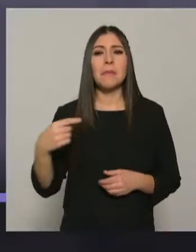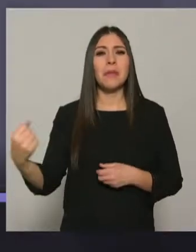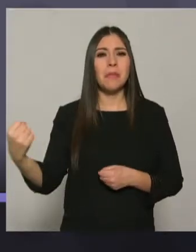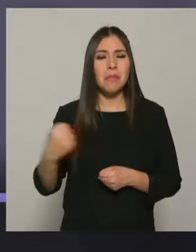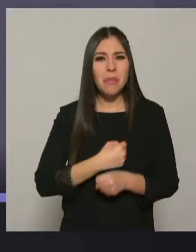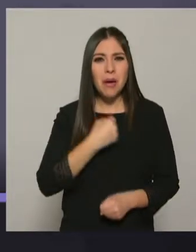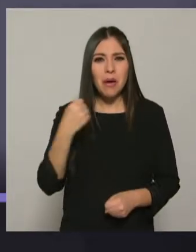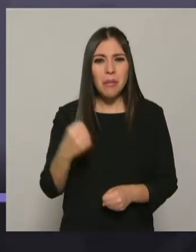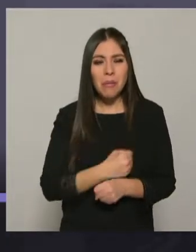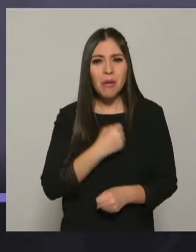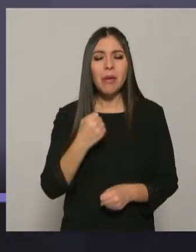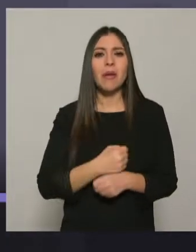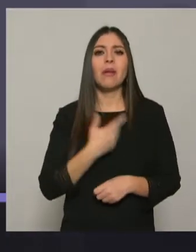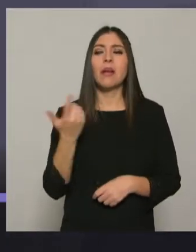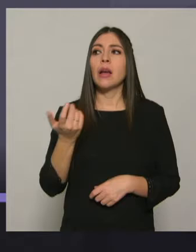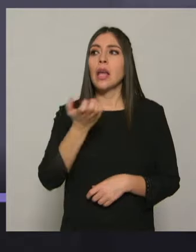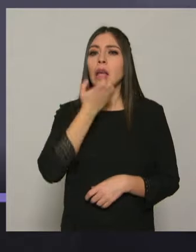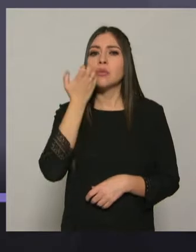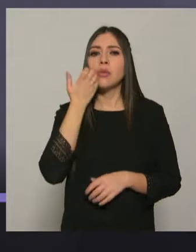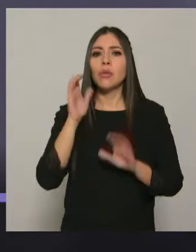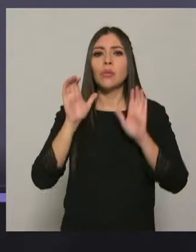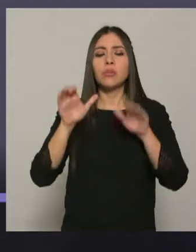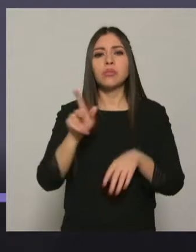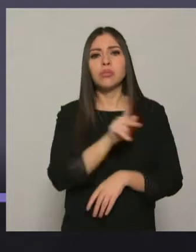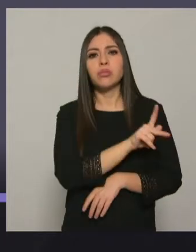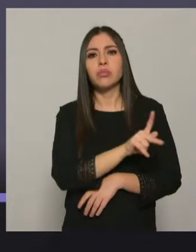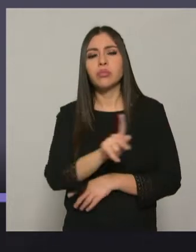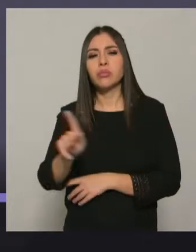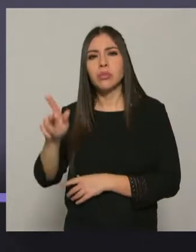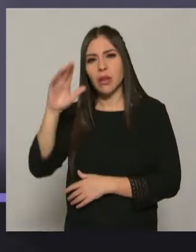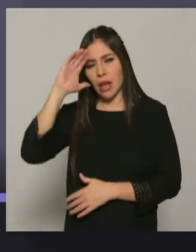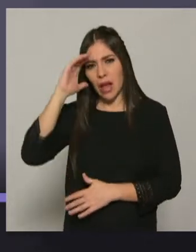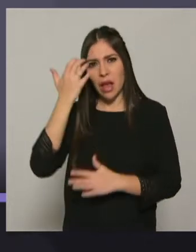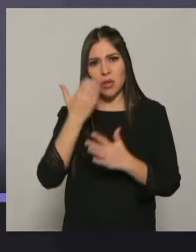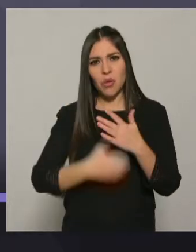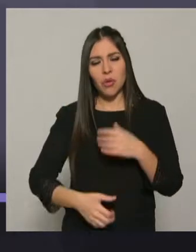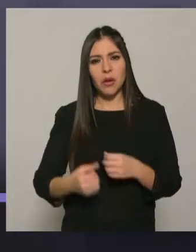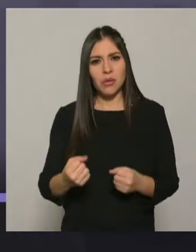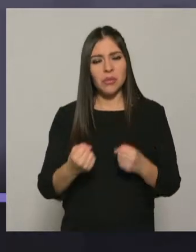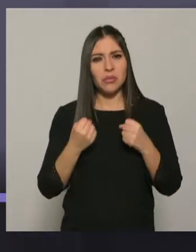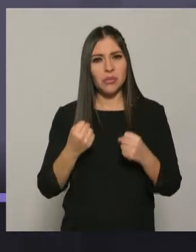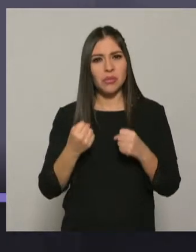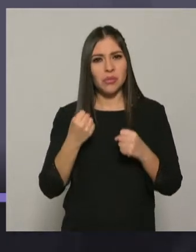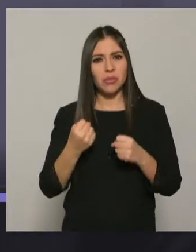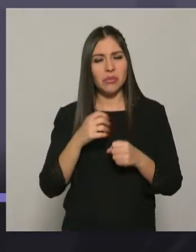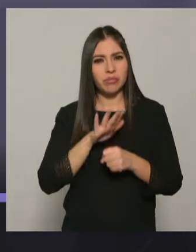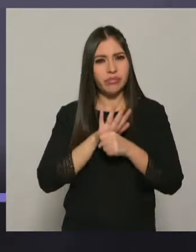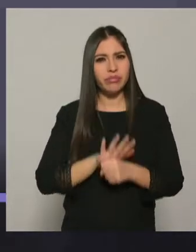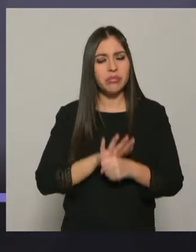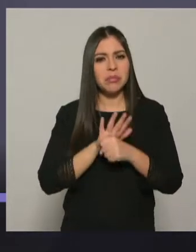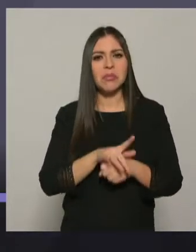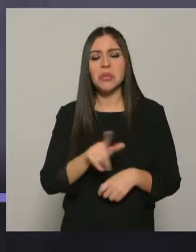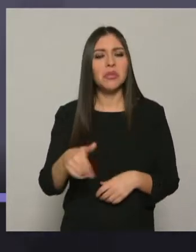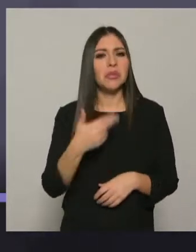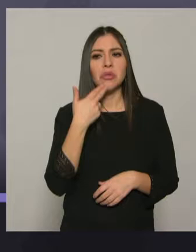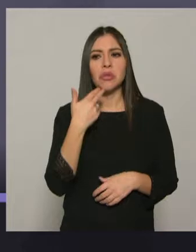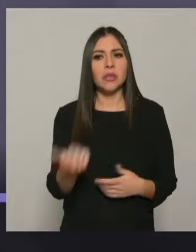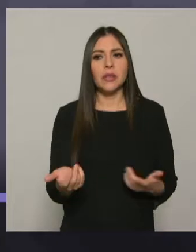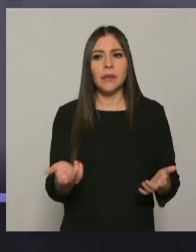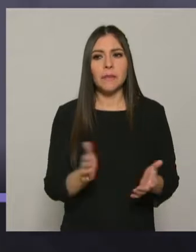una escuela bastante católica, bastante represora, que curiosamente te digo, esa escuela es el Fray Juan de